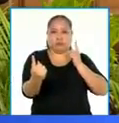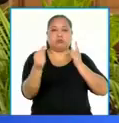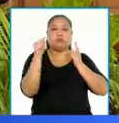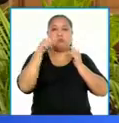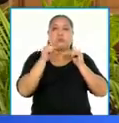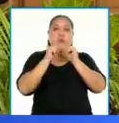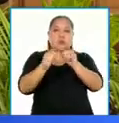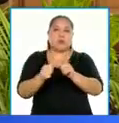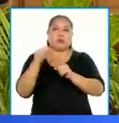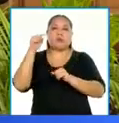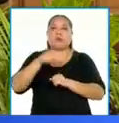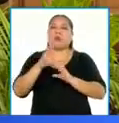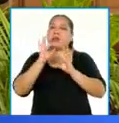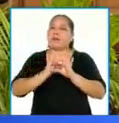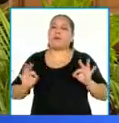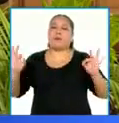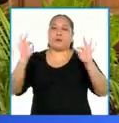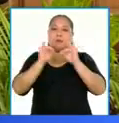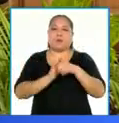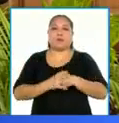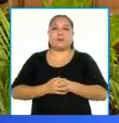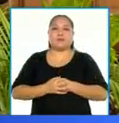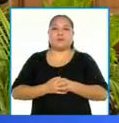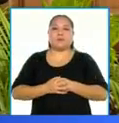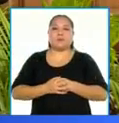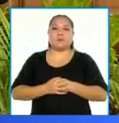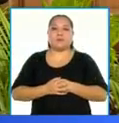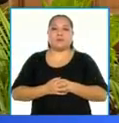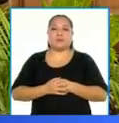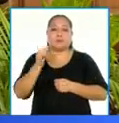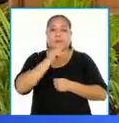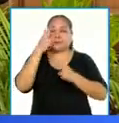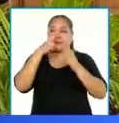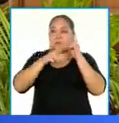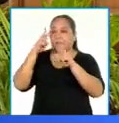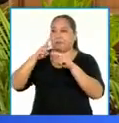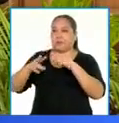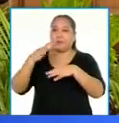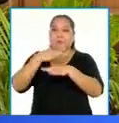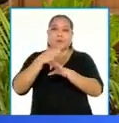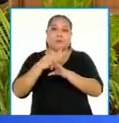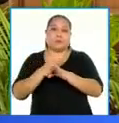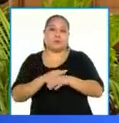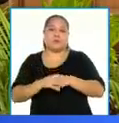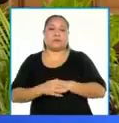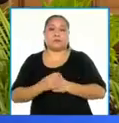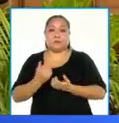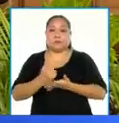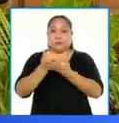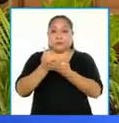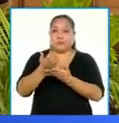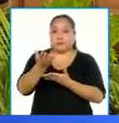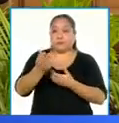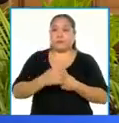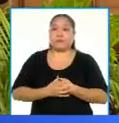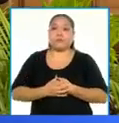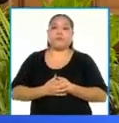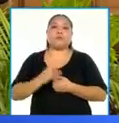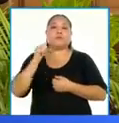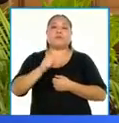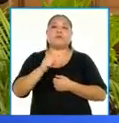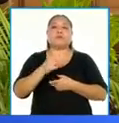siendo un compromiso muy importante, y aunque se están dando medidas que favorecen las actividades